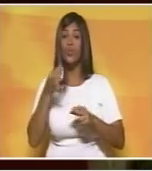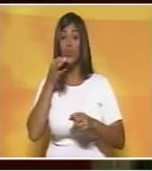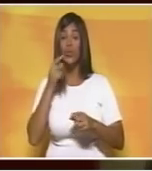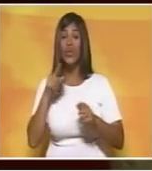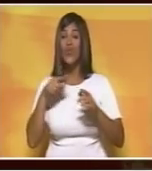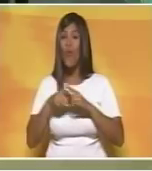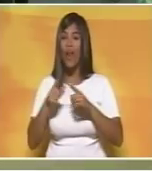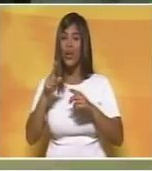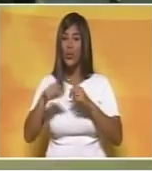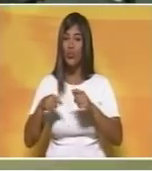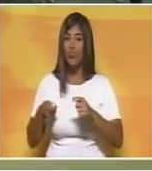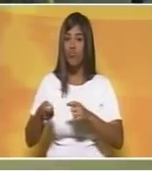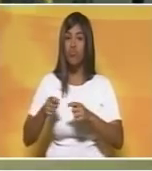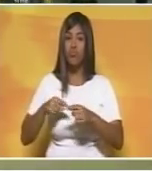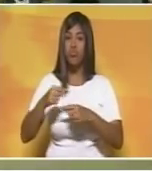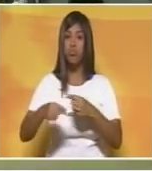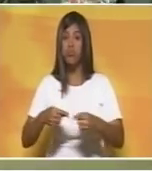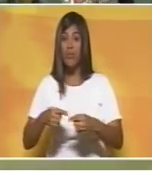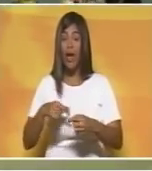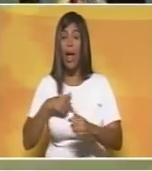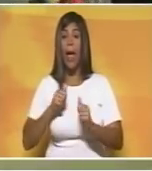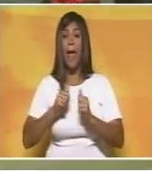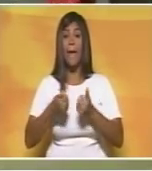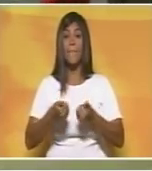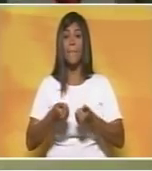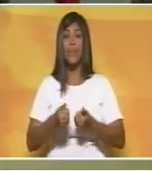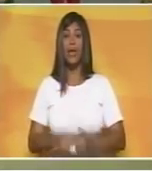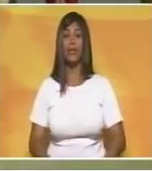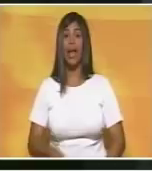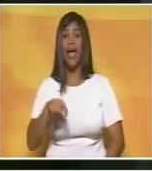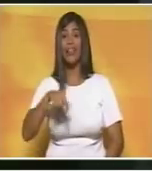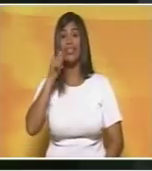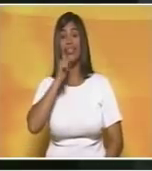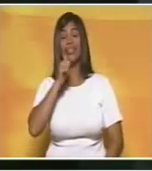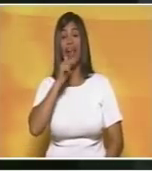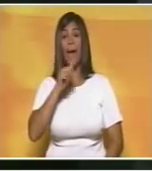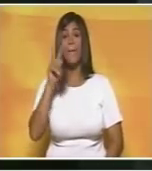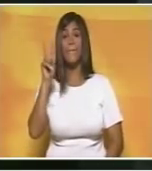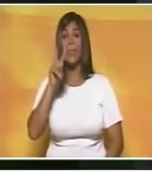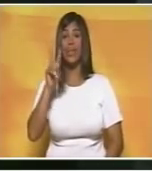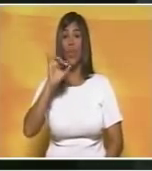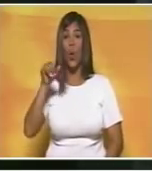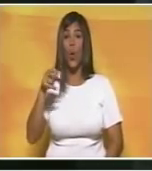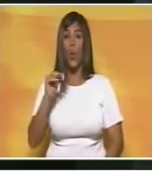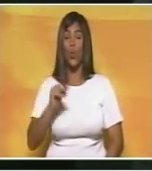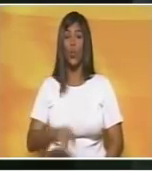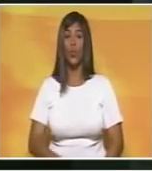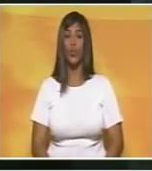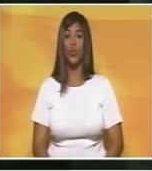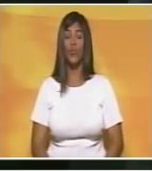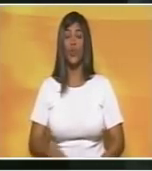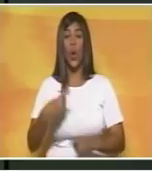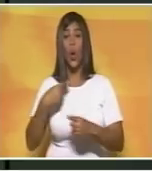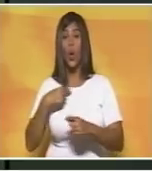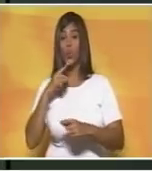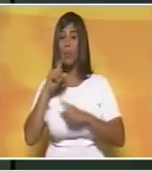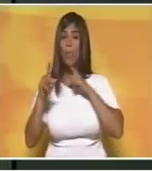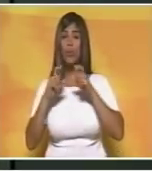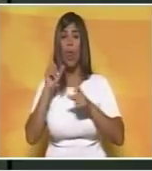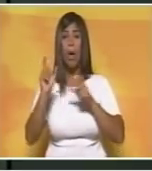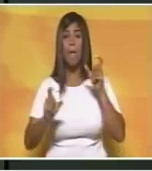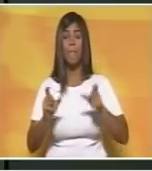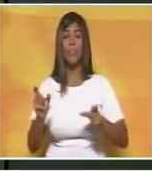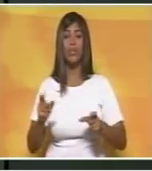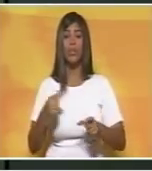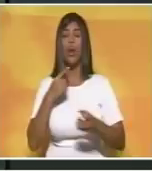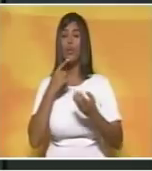los torniquetes, se iniciará a partir de este sábado 22 de junio. Nosotros conversamos con los usuarios